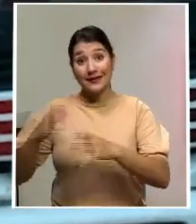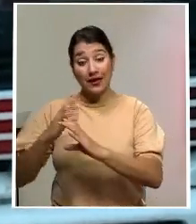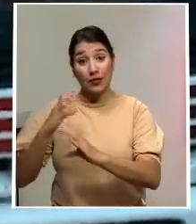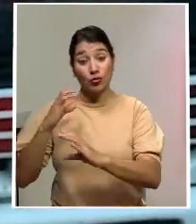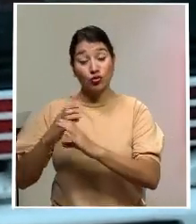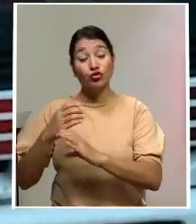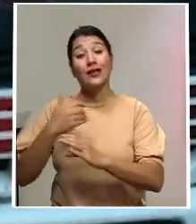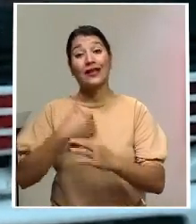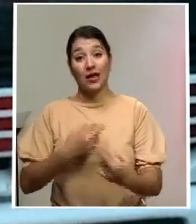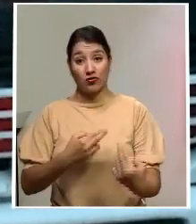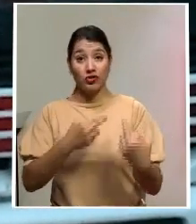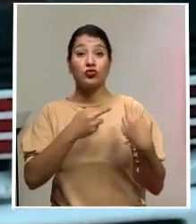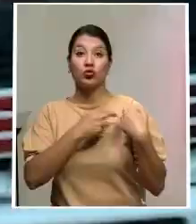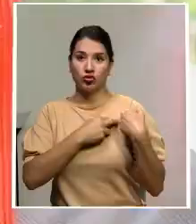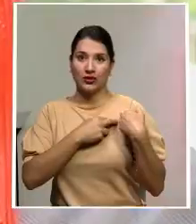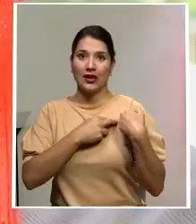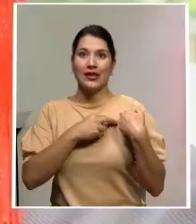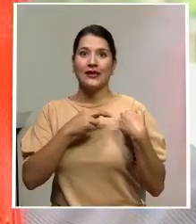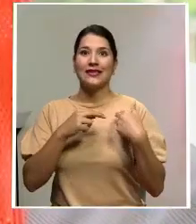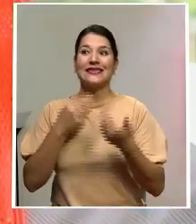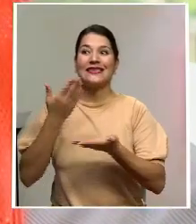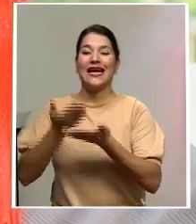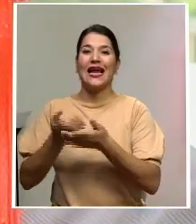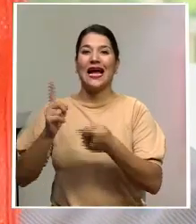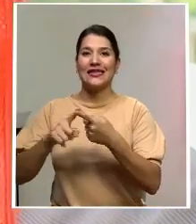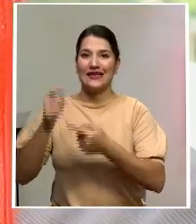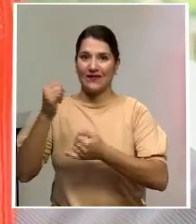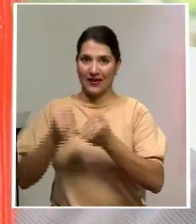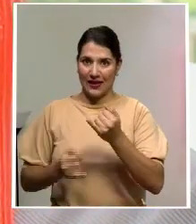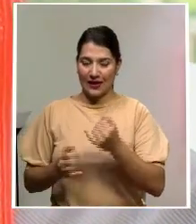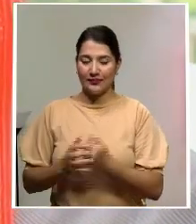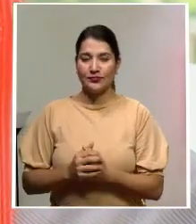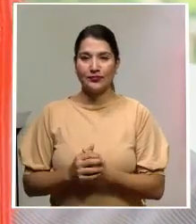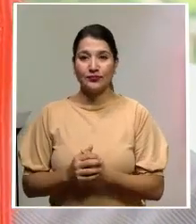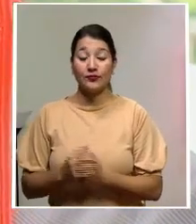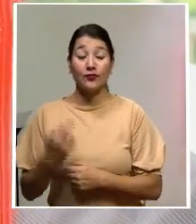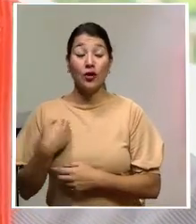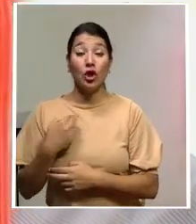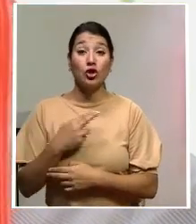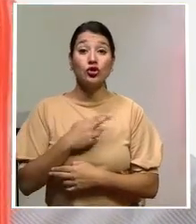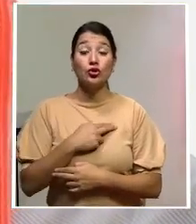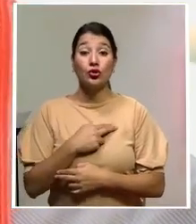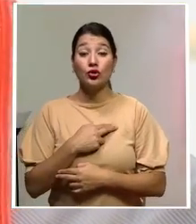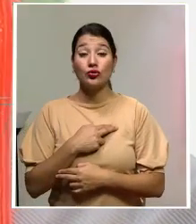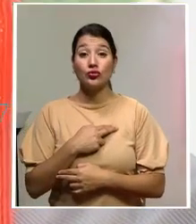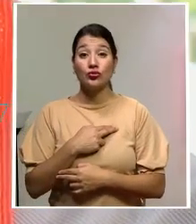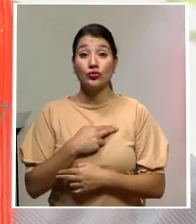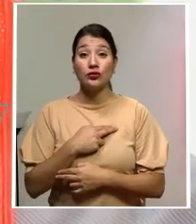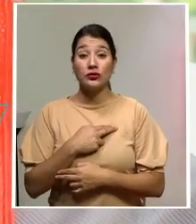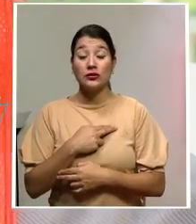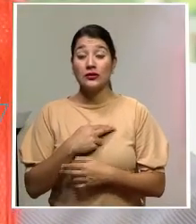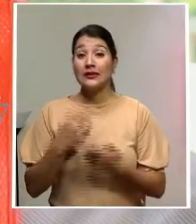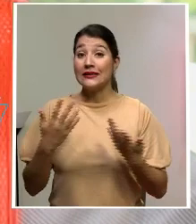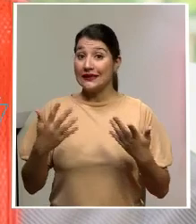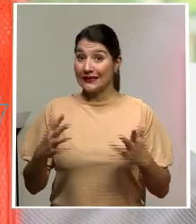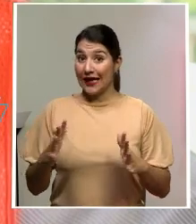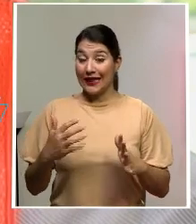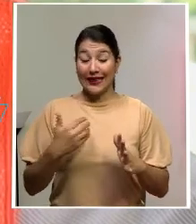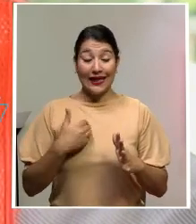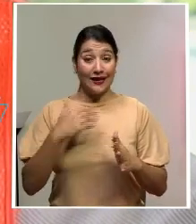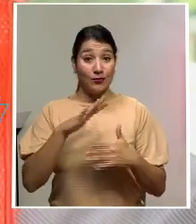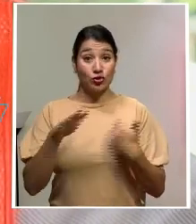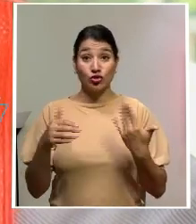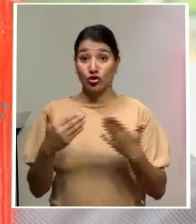de transportarlos hasta el final. Estamos preparando, al haber recibido ya todos los